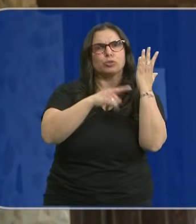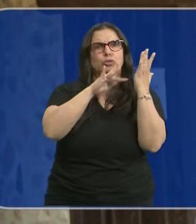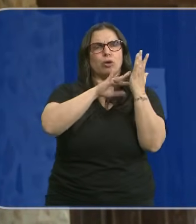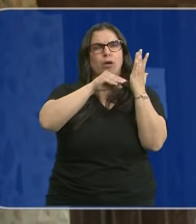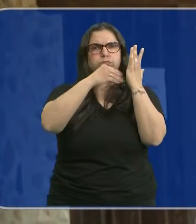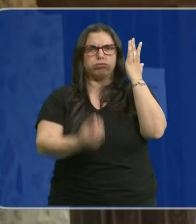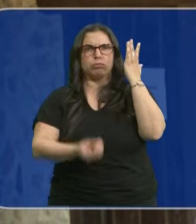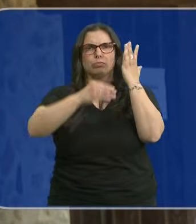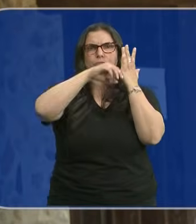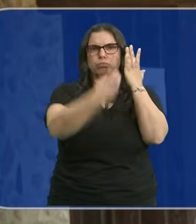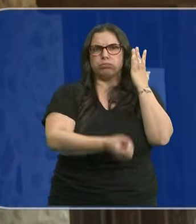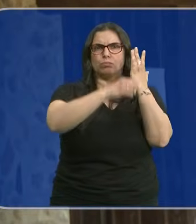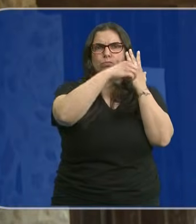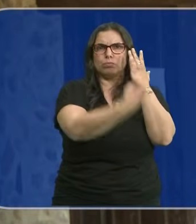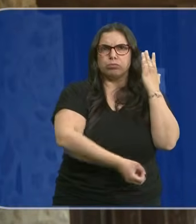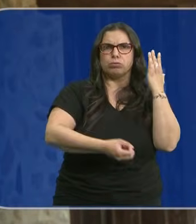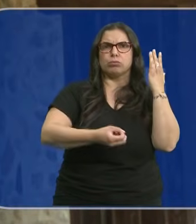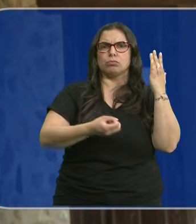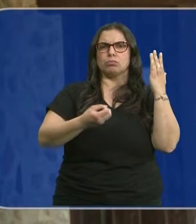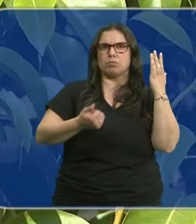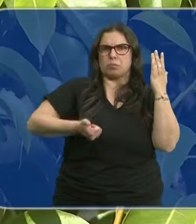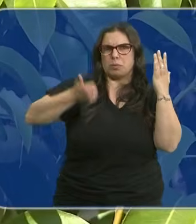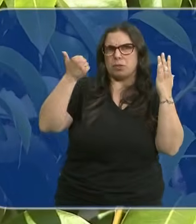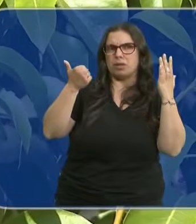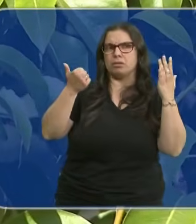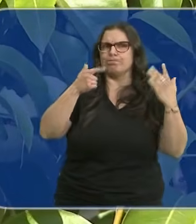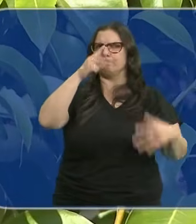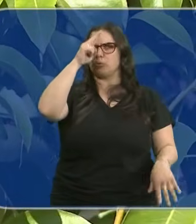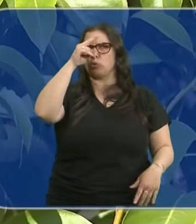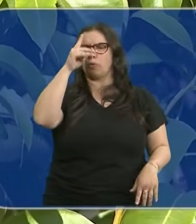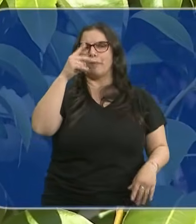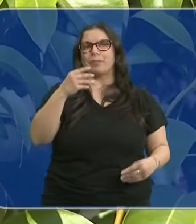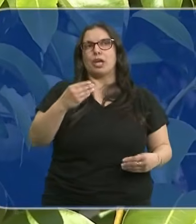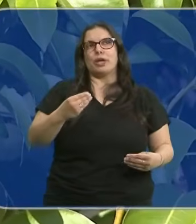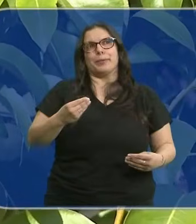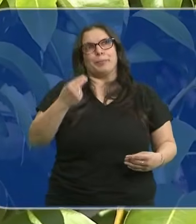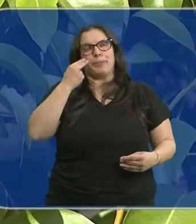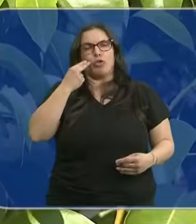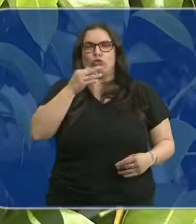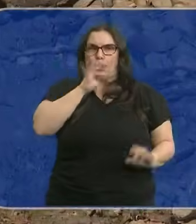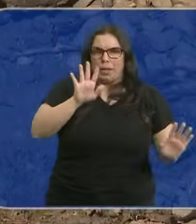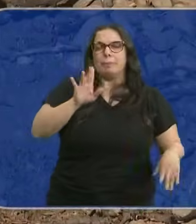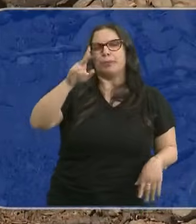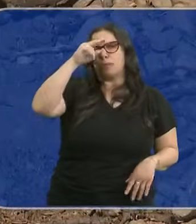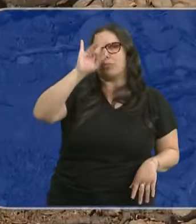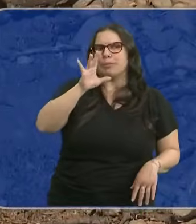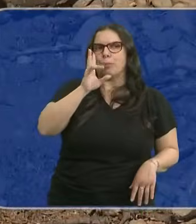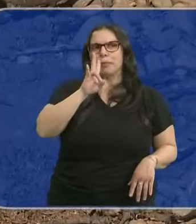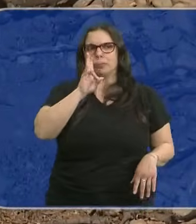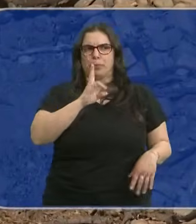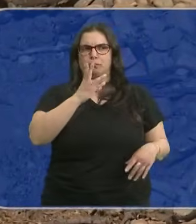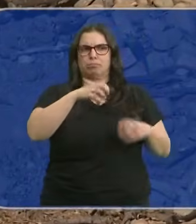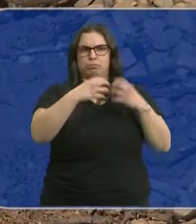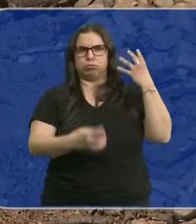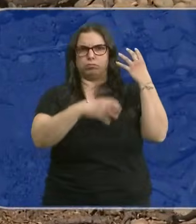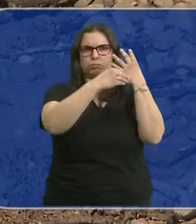está cayendo más producción de la que sería normal. Estamos preocupados, no estamos alarmados todavía, pero sí preocupados porque sí que vemos viendo que